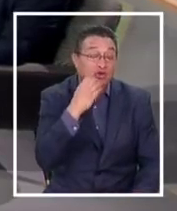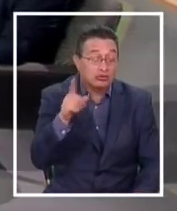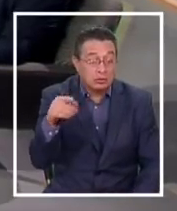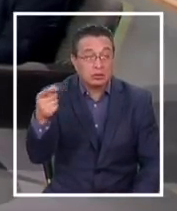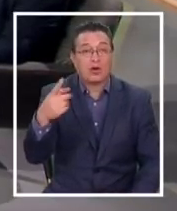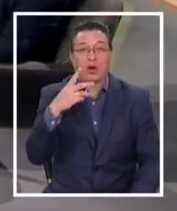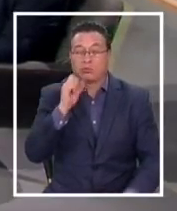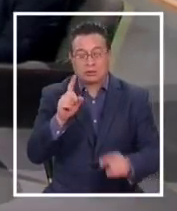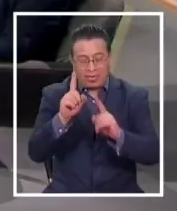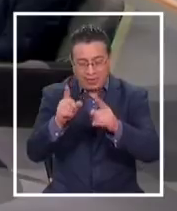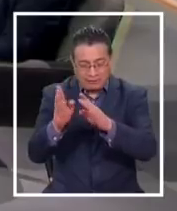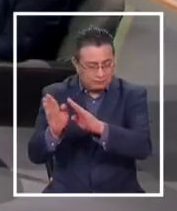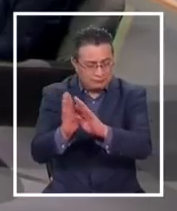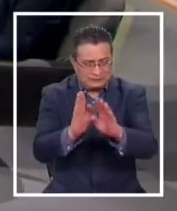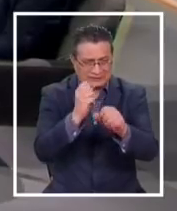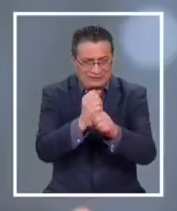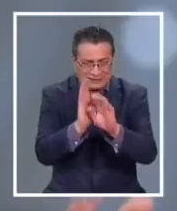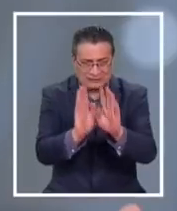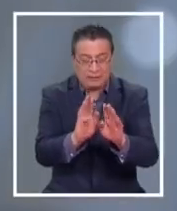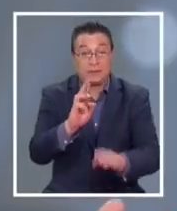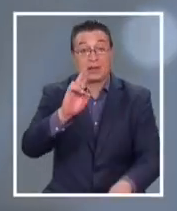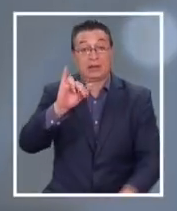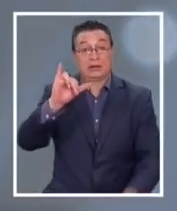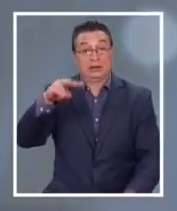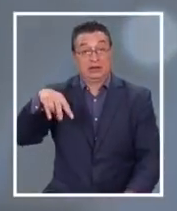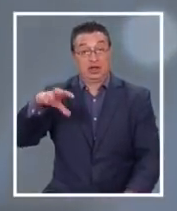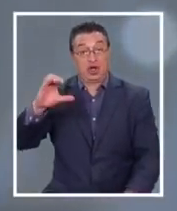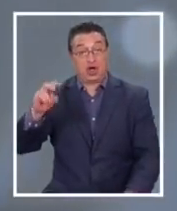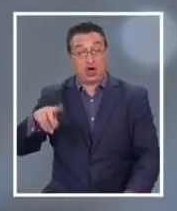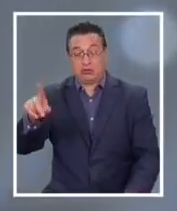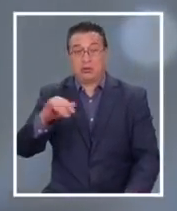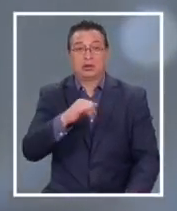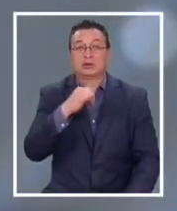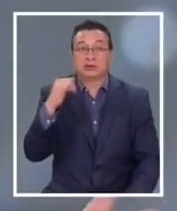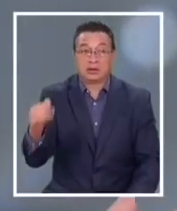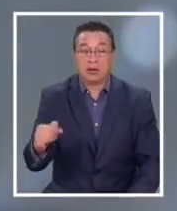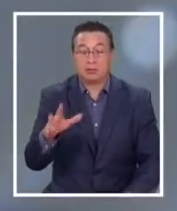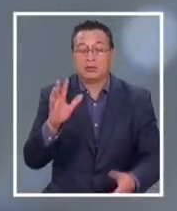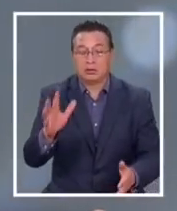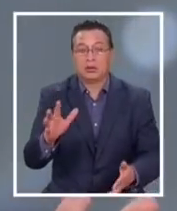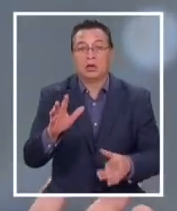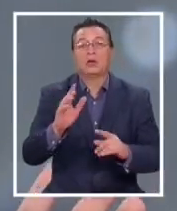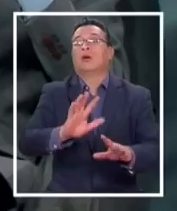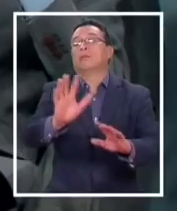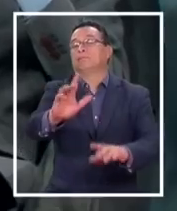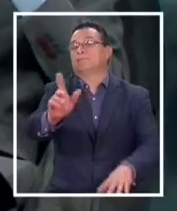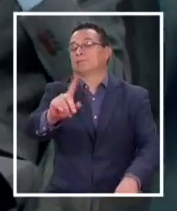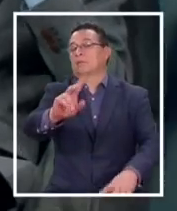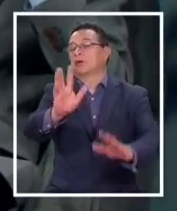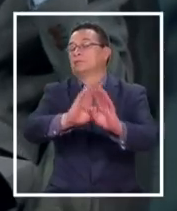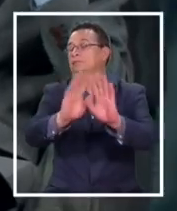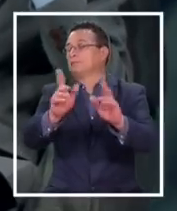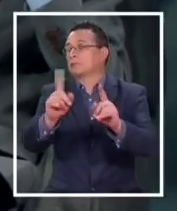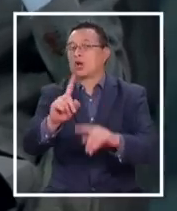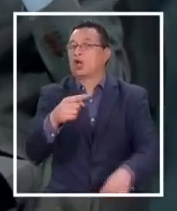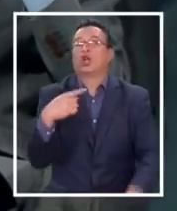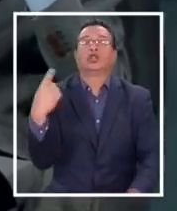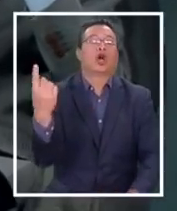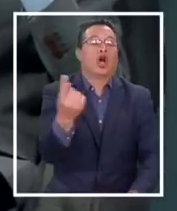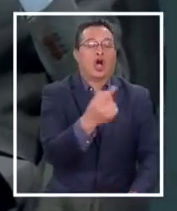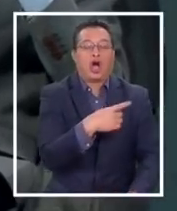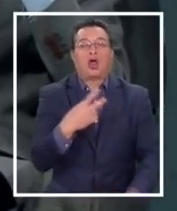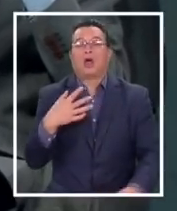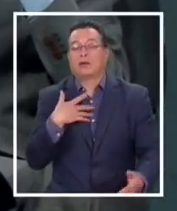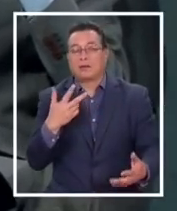distraerla de esa función. Y Jimena Rincón, en todas las encuestas, Matías, le gana, disculpa, a los otros candidatos, Matías, y candidatas de Unidad Constituyente. Vivimos, leemos